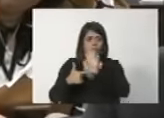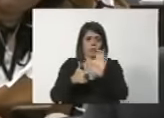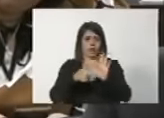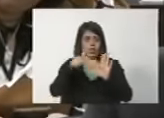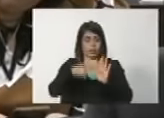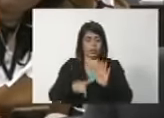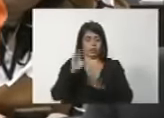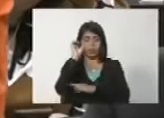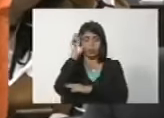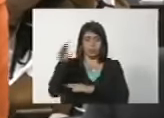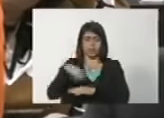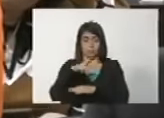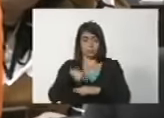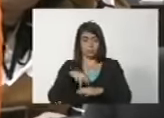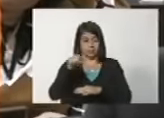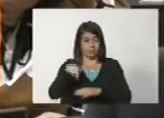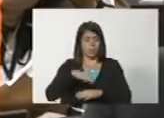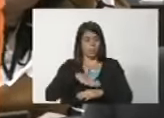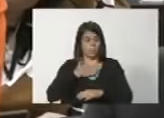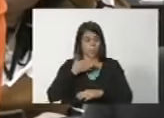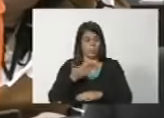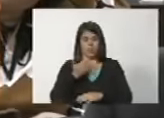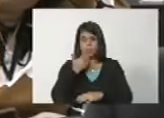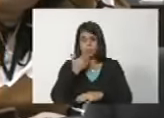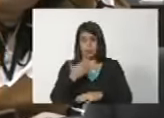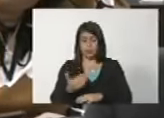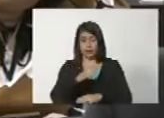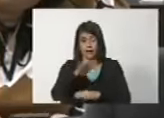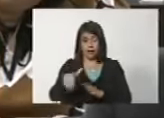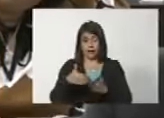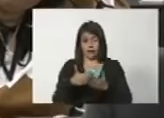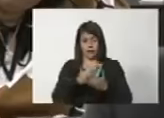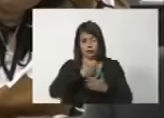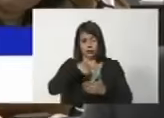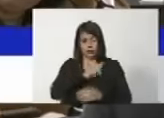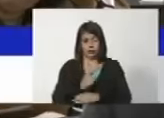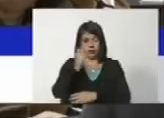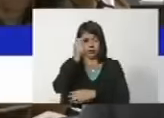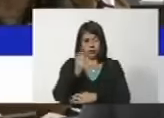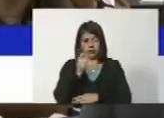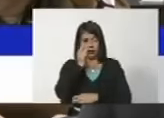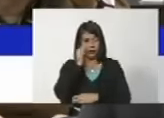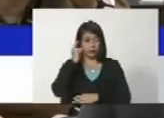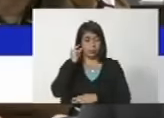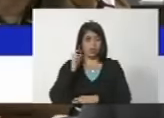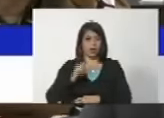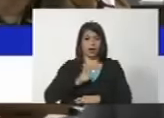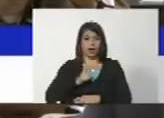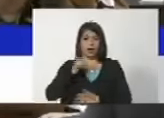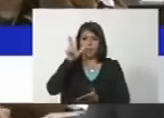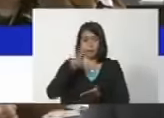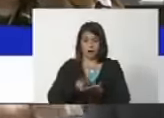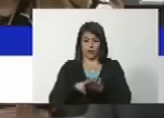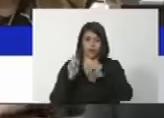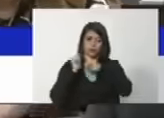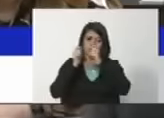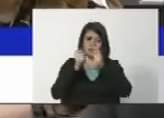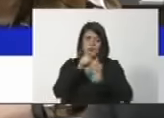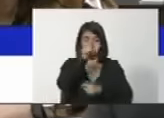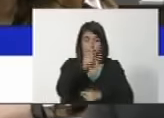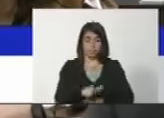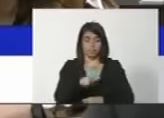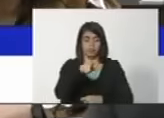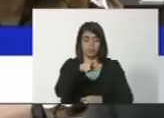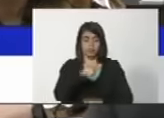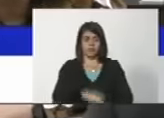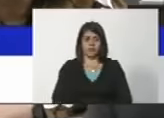esta plenaria y poder pedir a todos nuestros diputados y diputadas que aprobemos la designación de